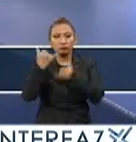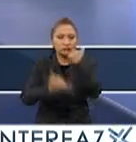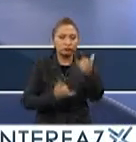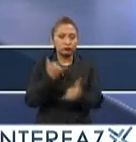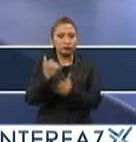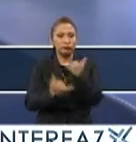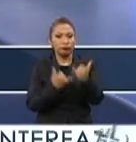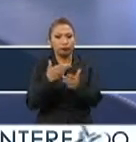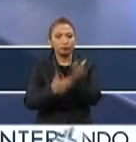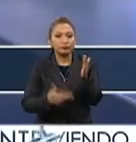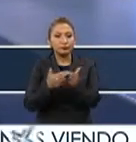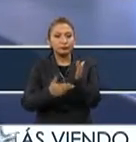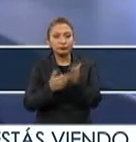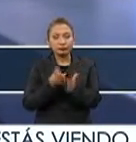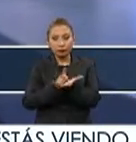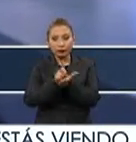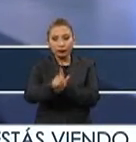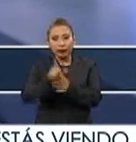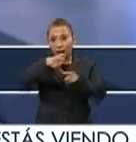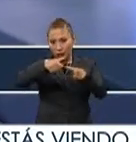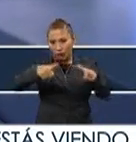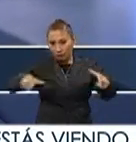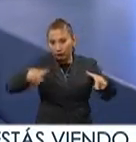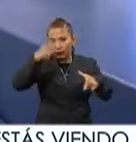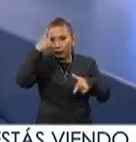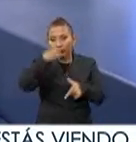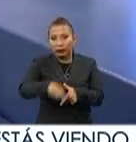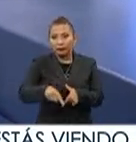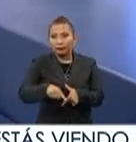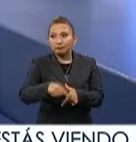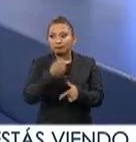juegos, tenemos un taller de derechos lingüísticos para